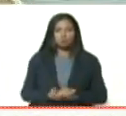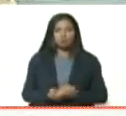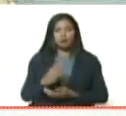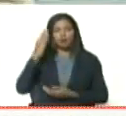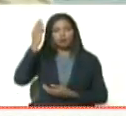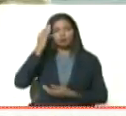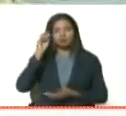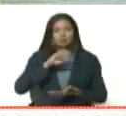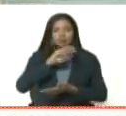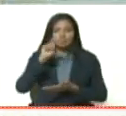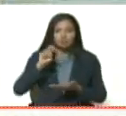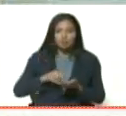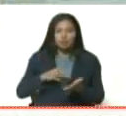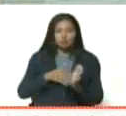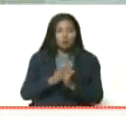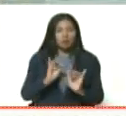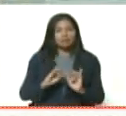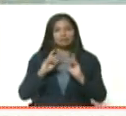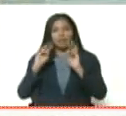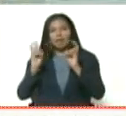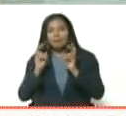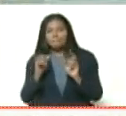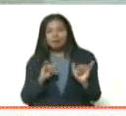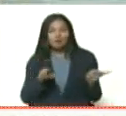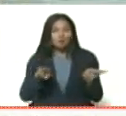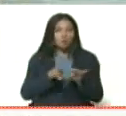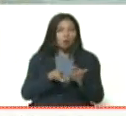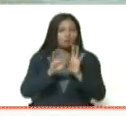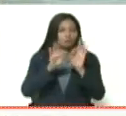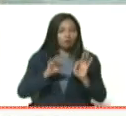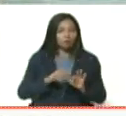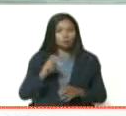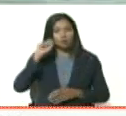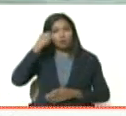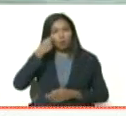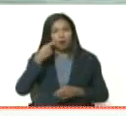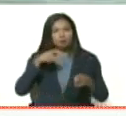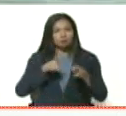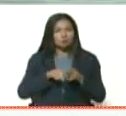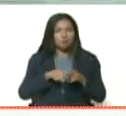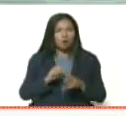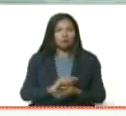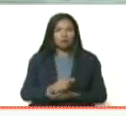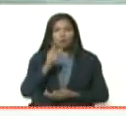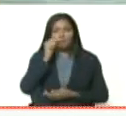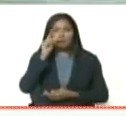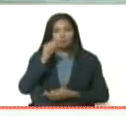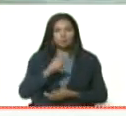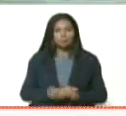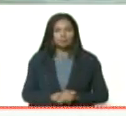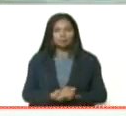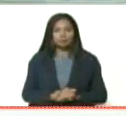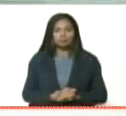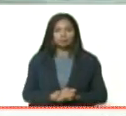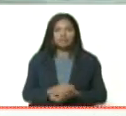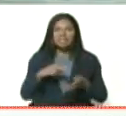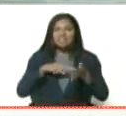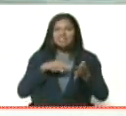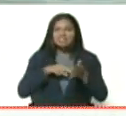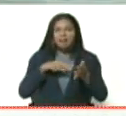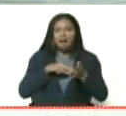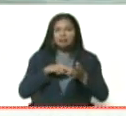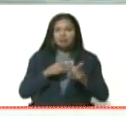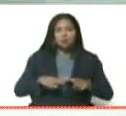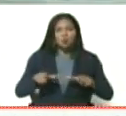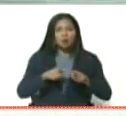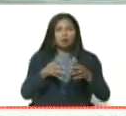conciencia nacional sobre este tema. Ustedes recuerdan a Saddam Hussein, ¿verdad? En Irak.